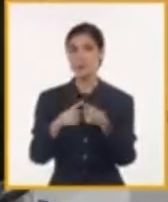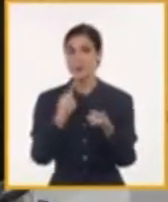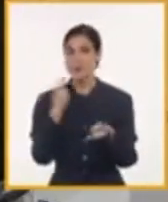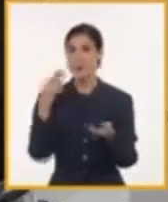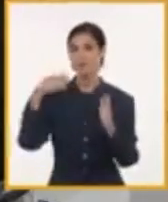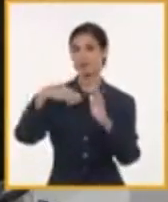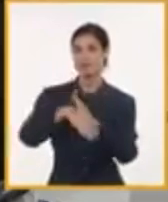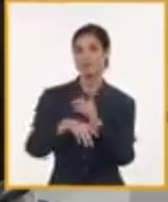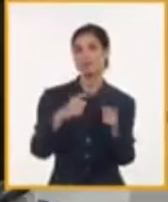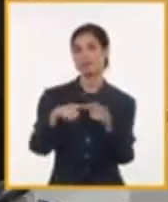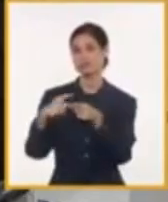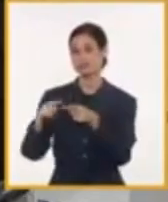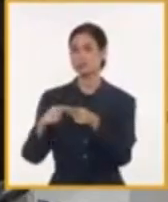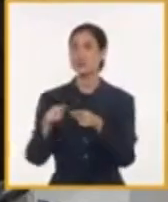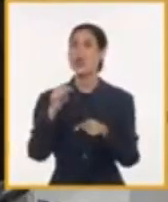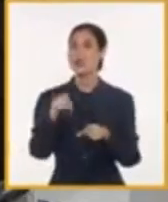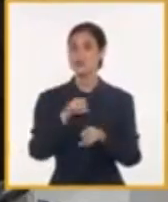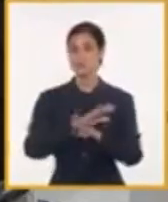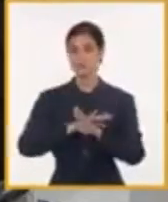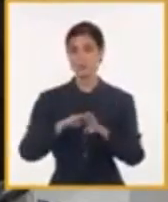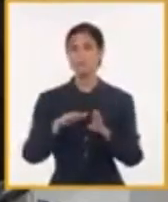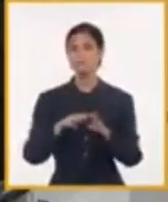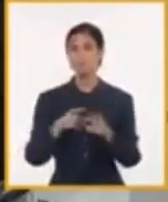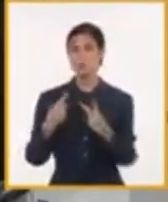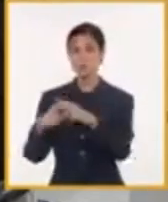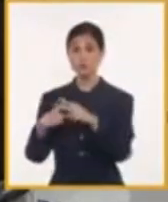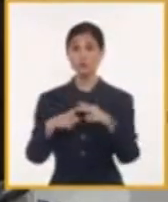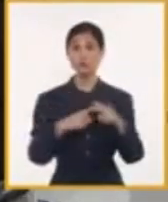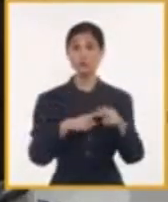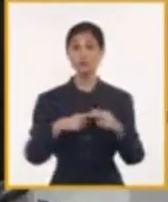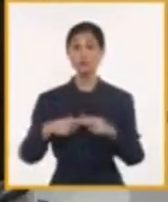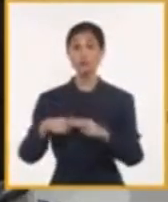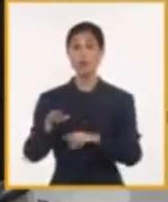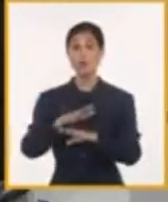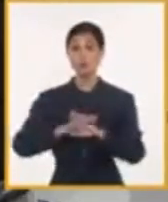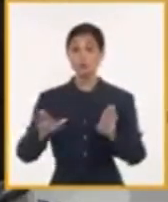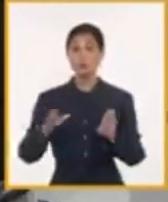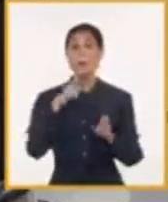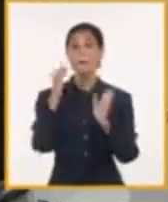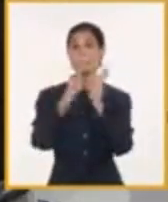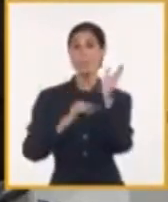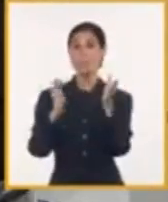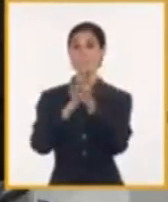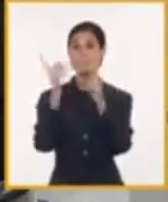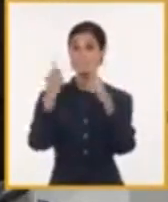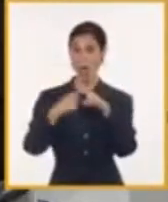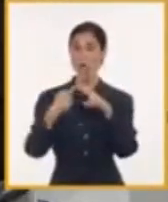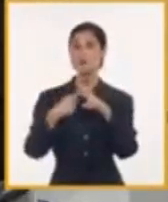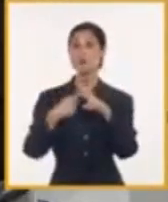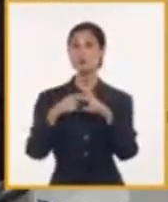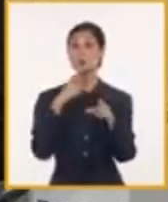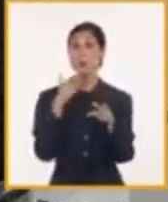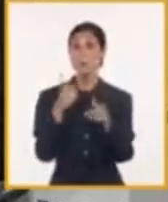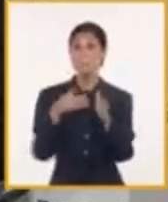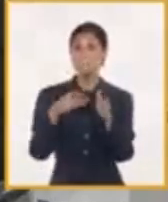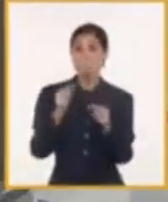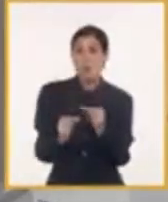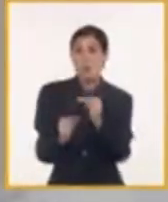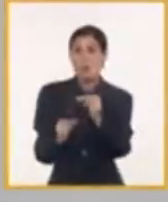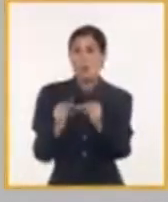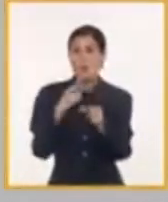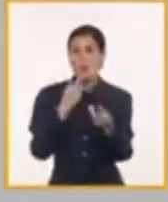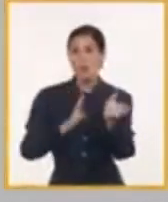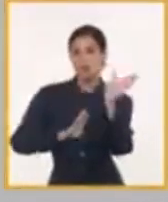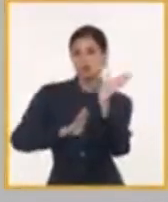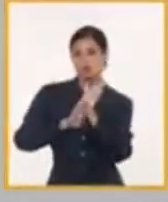el decrecimiento. Y ya durante este año, a partir del mes de mayo, han ido creciendo y estimamos que va